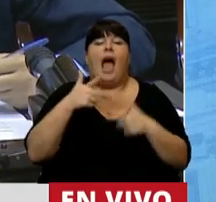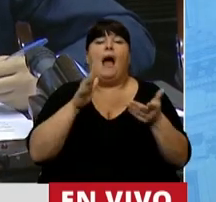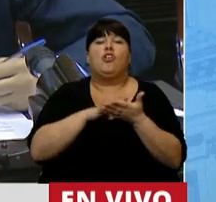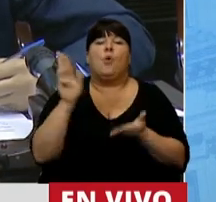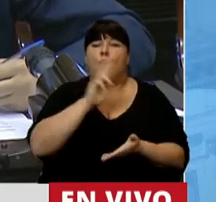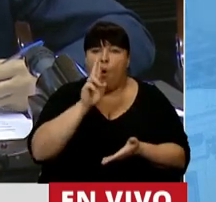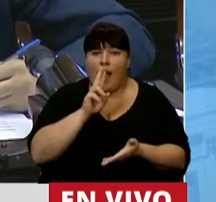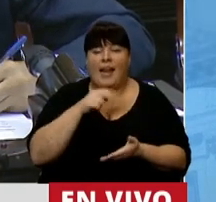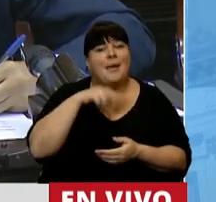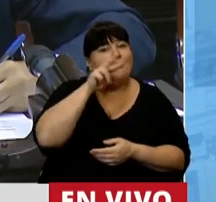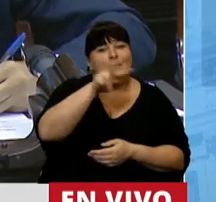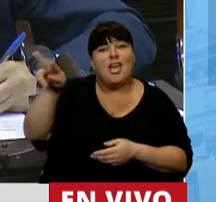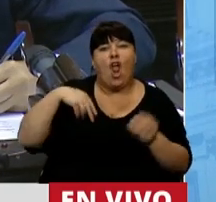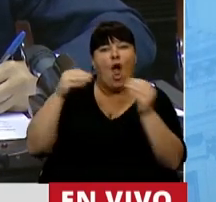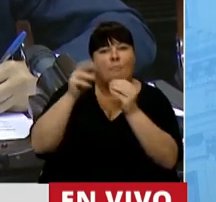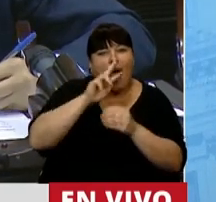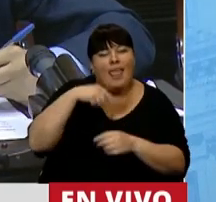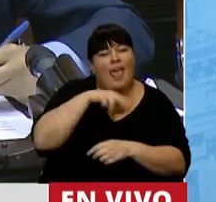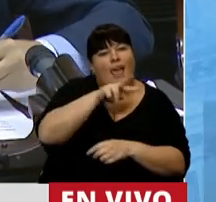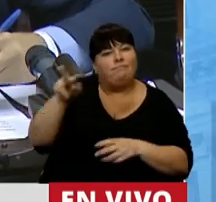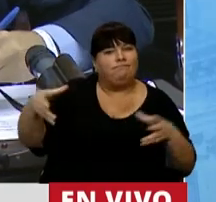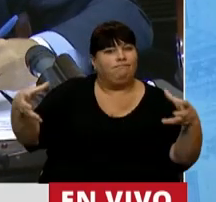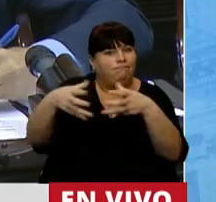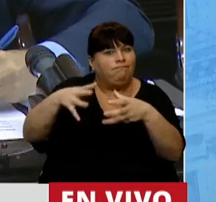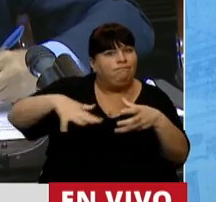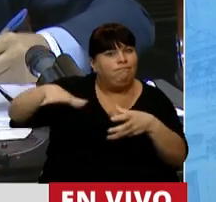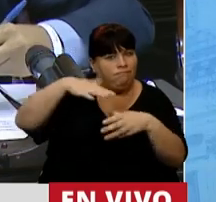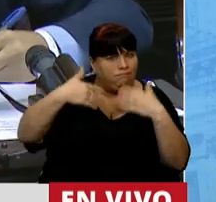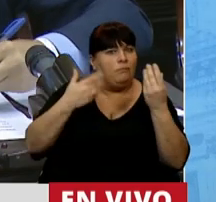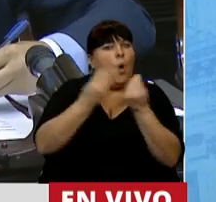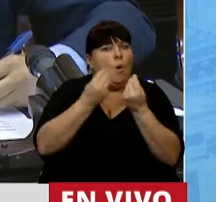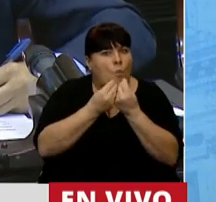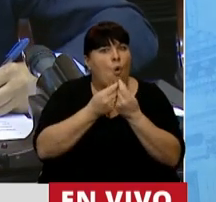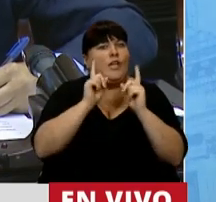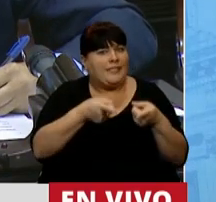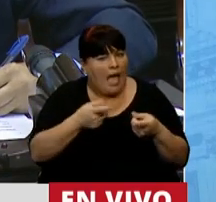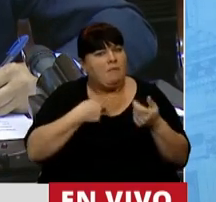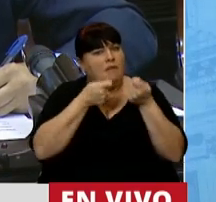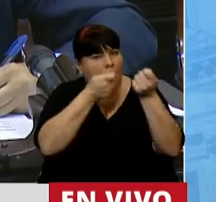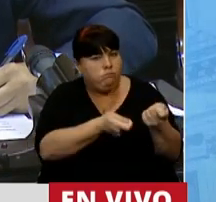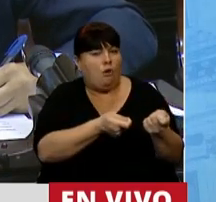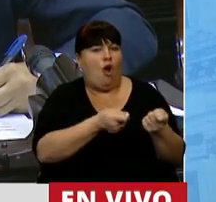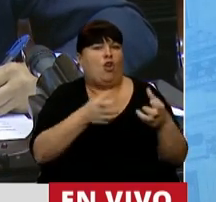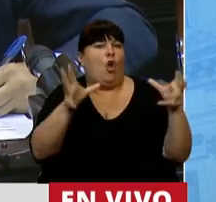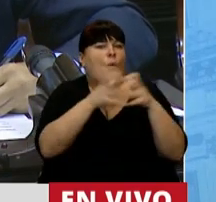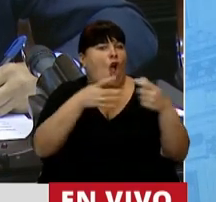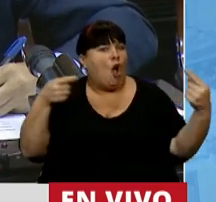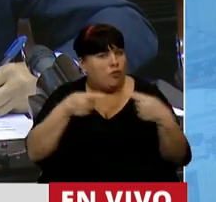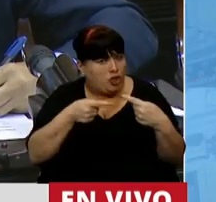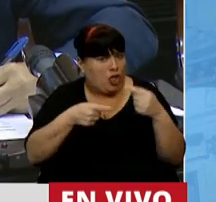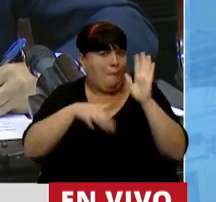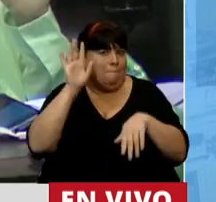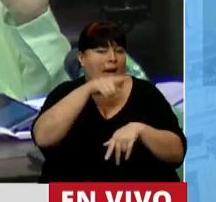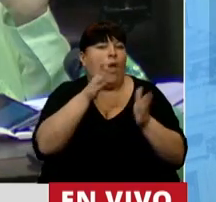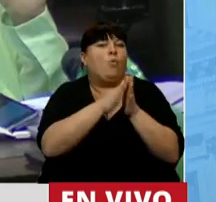de nuestras mujeres, miro a mis compañeras que representan un colectivo y a muchas con las cuales me solidarizo del bloque opositor, sobre